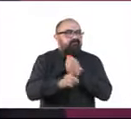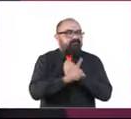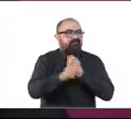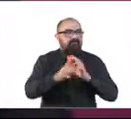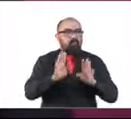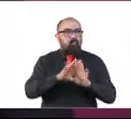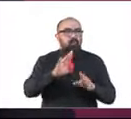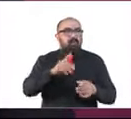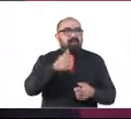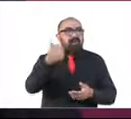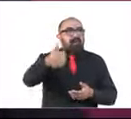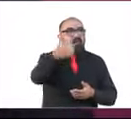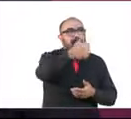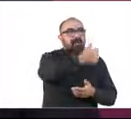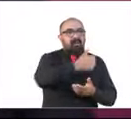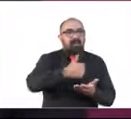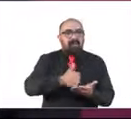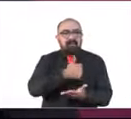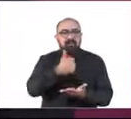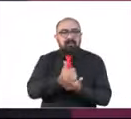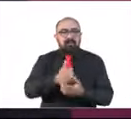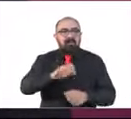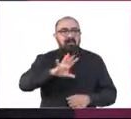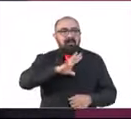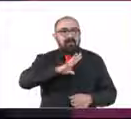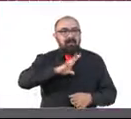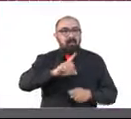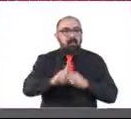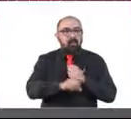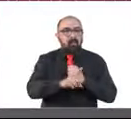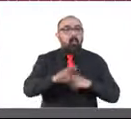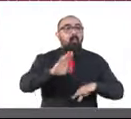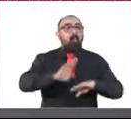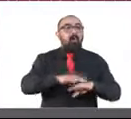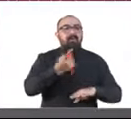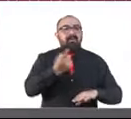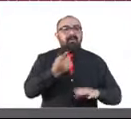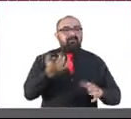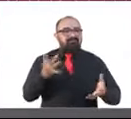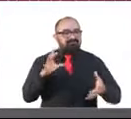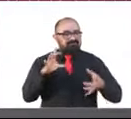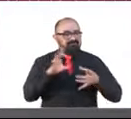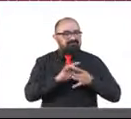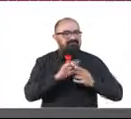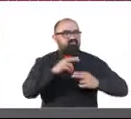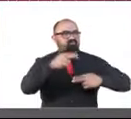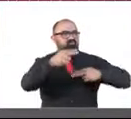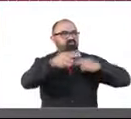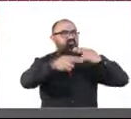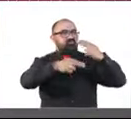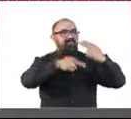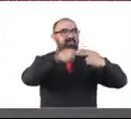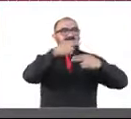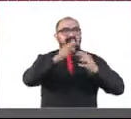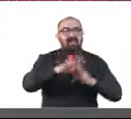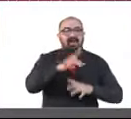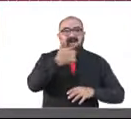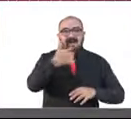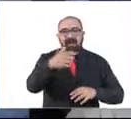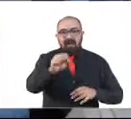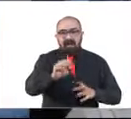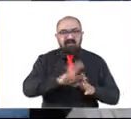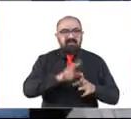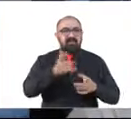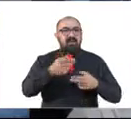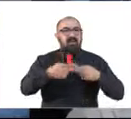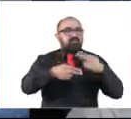nuestras ciudades también provienen de fuentes que están al mismo tiempo emitiendo gases y compuestos,